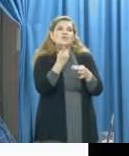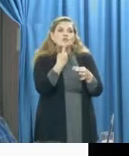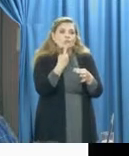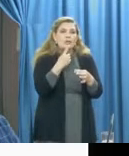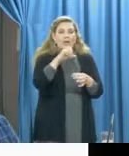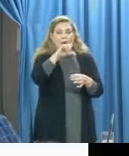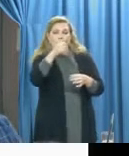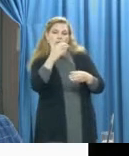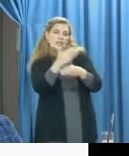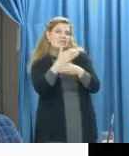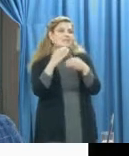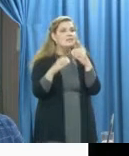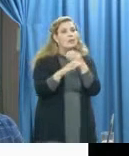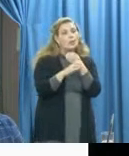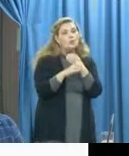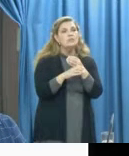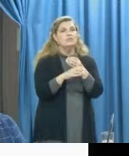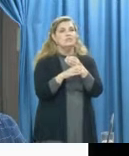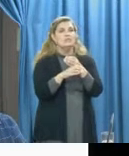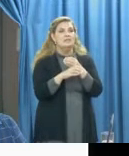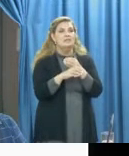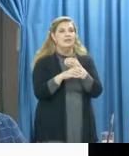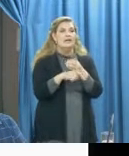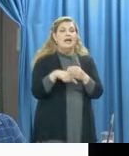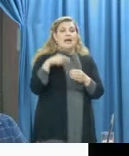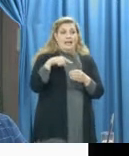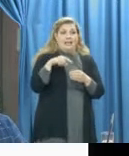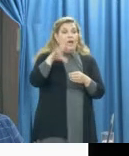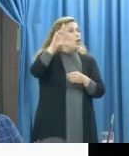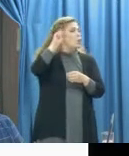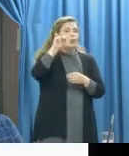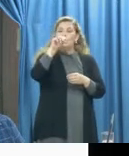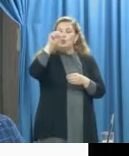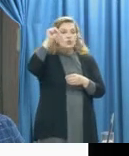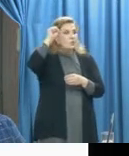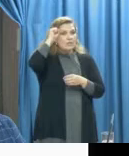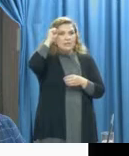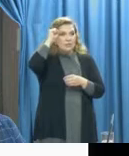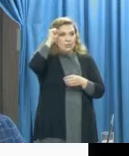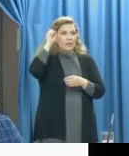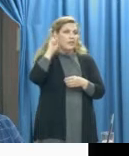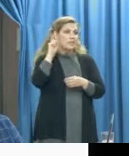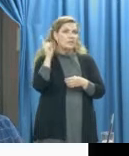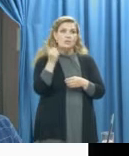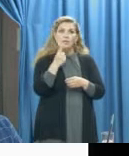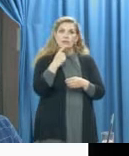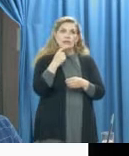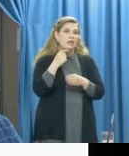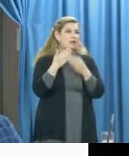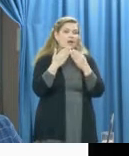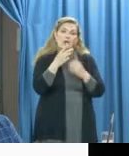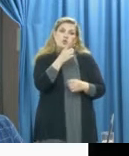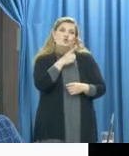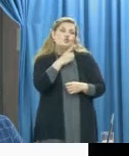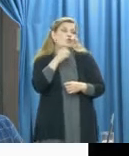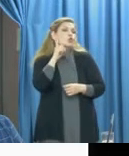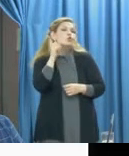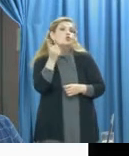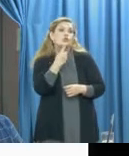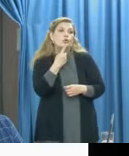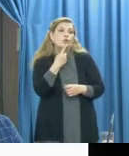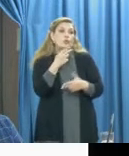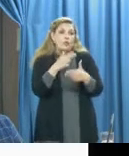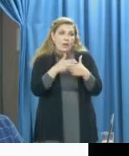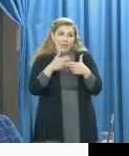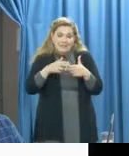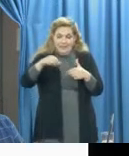otras cosas. Y dentro de las sorderas no sindrómicas, que la sordera no está asociada a nada, hasta la fecha